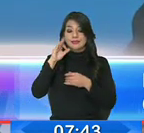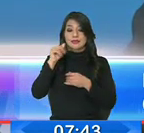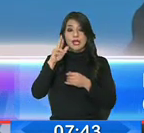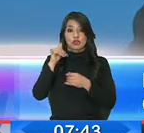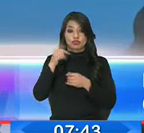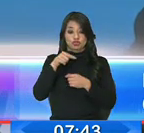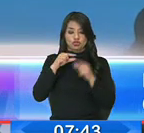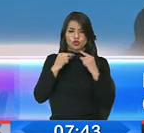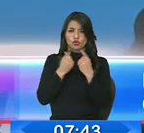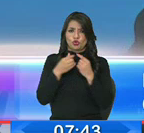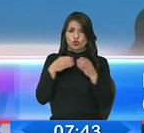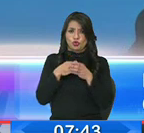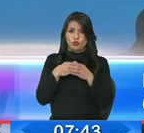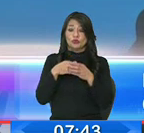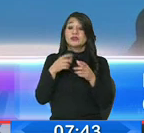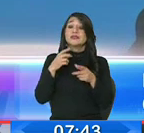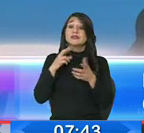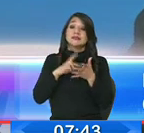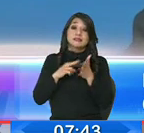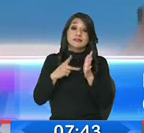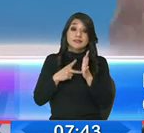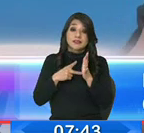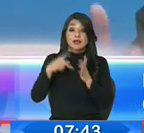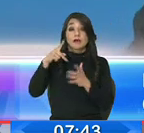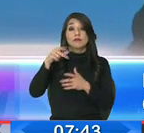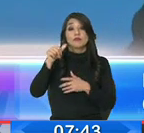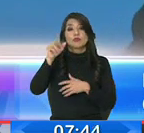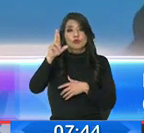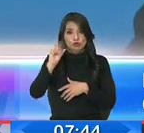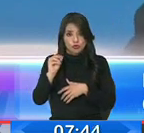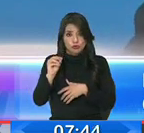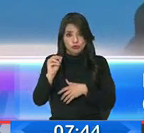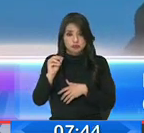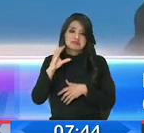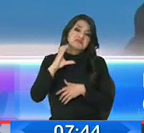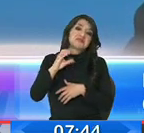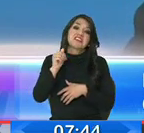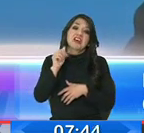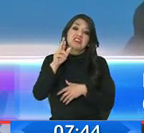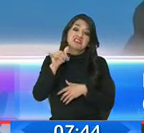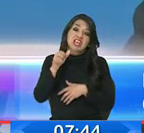cátaro en griego significa puro. Catarsis, purificación.